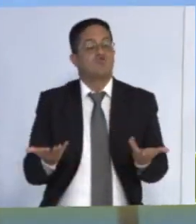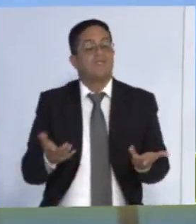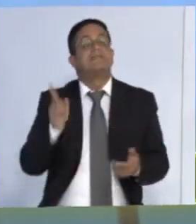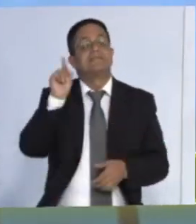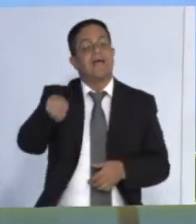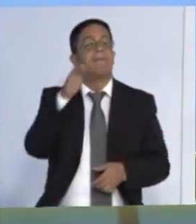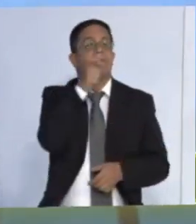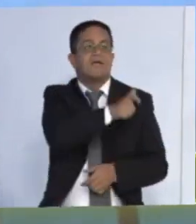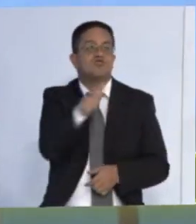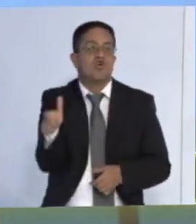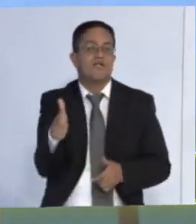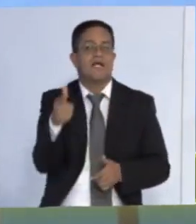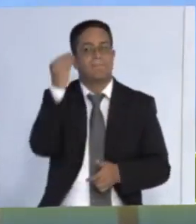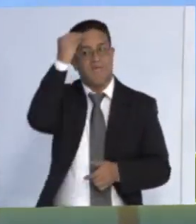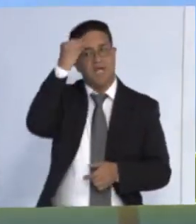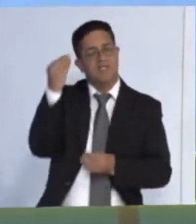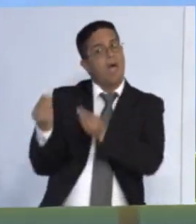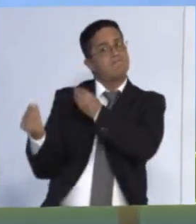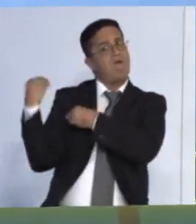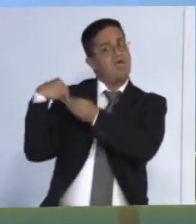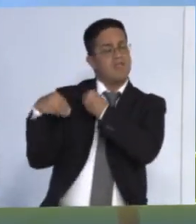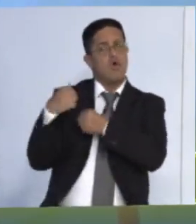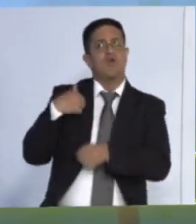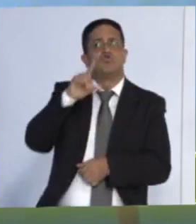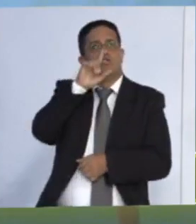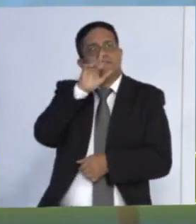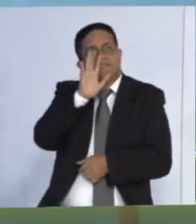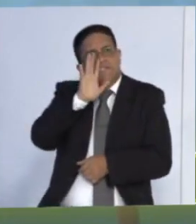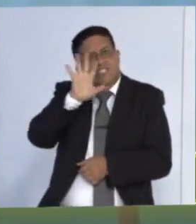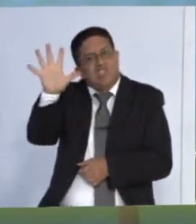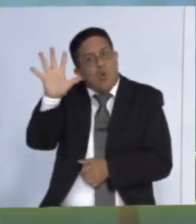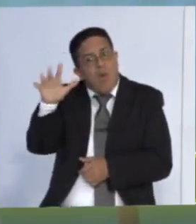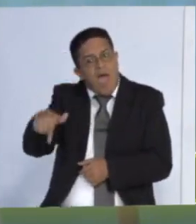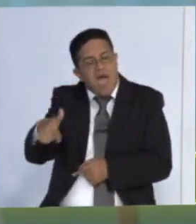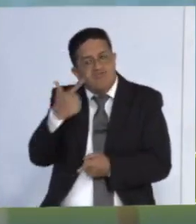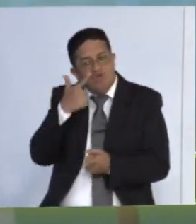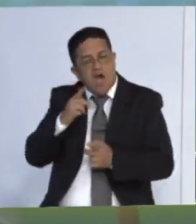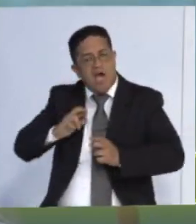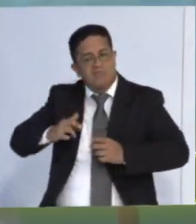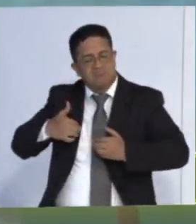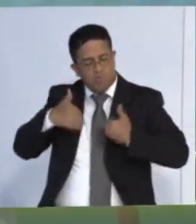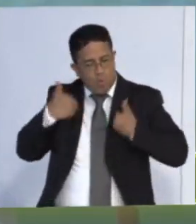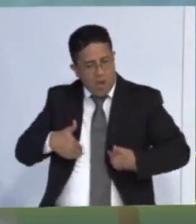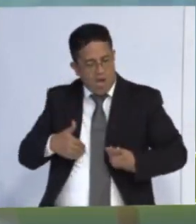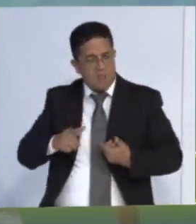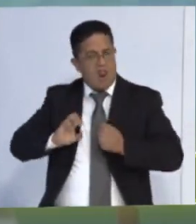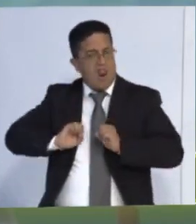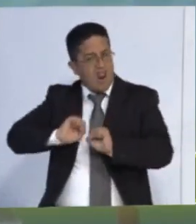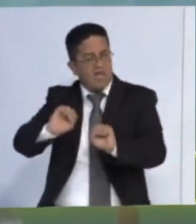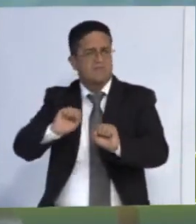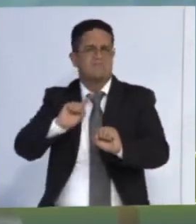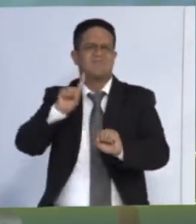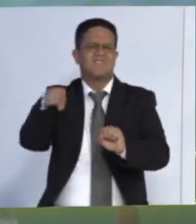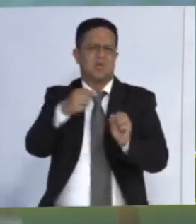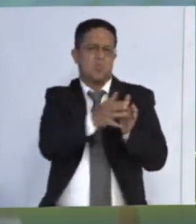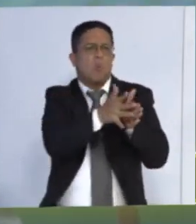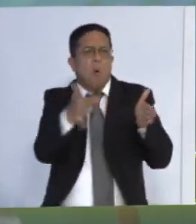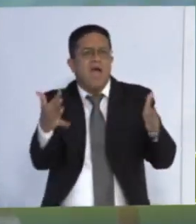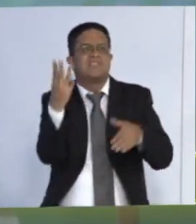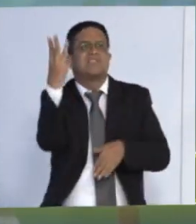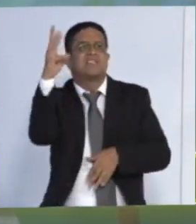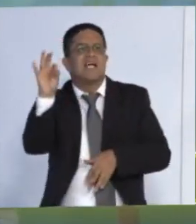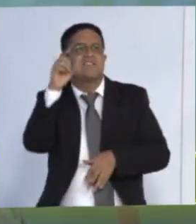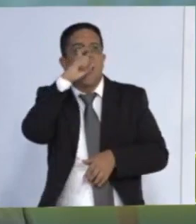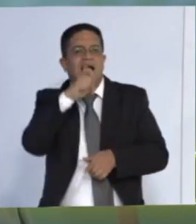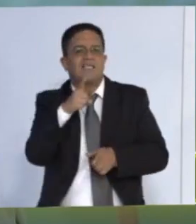se queda con lo que le dijeron. Es que cuando tenía 5 años hice una reacción. Y realmente ya después de 30 años, pues probablemente no sea